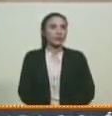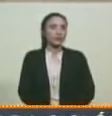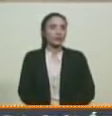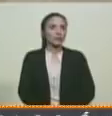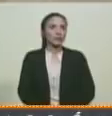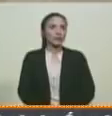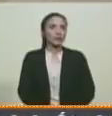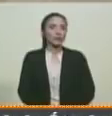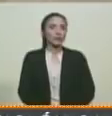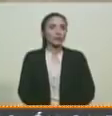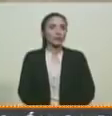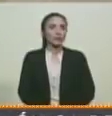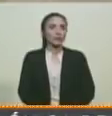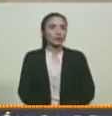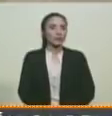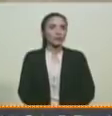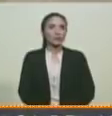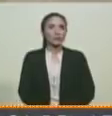Impresionante,